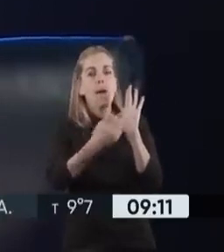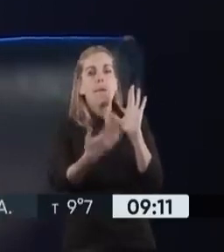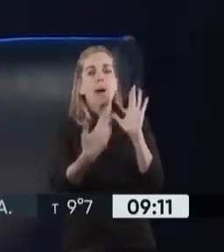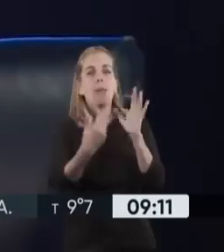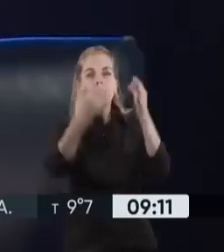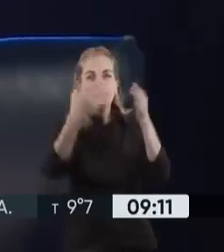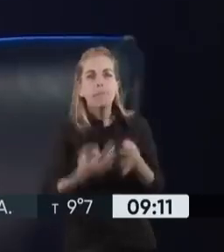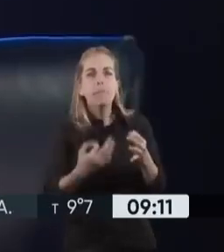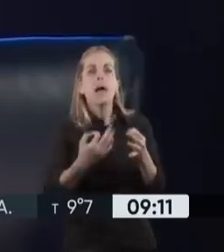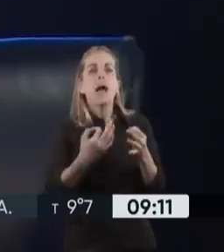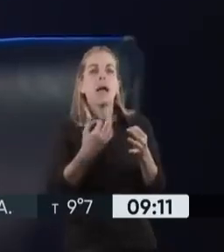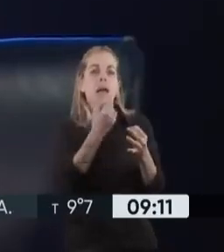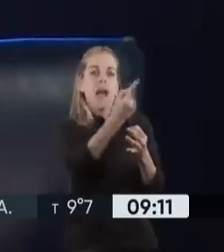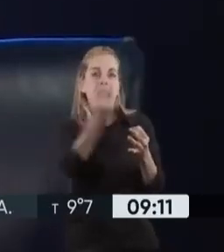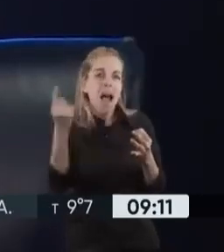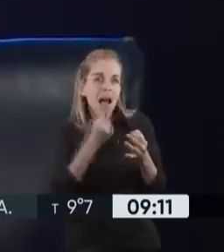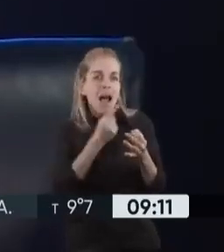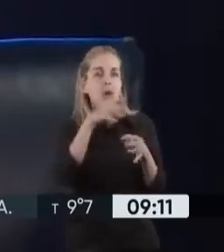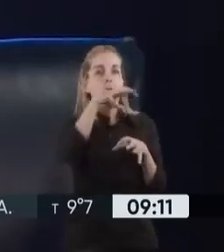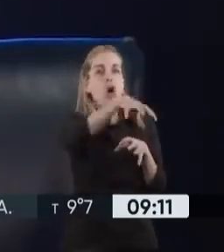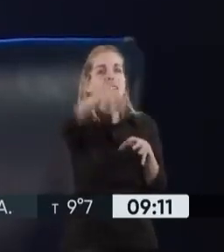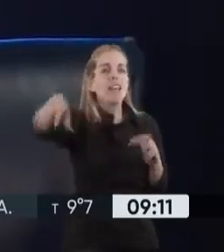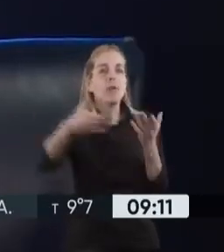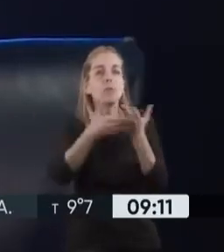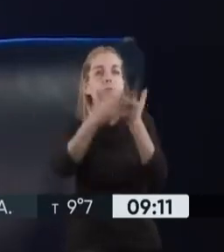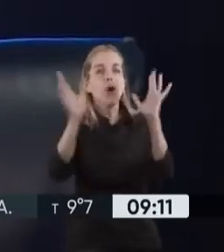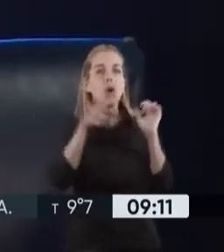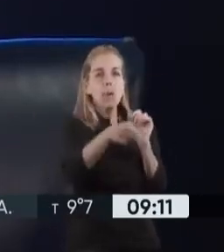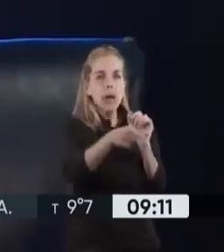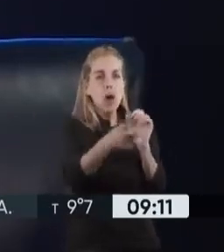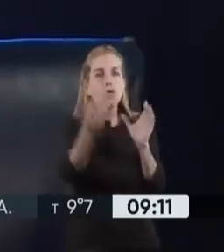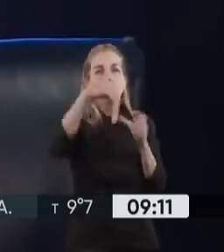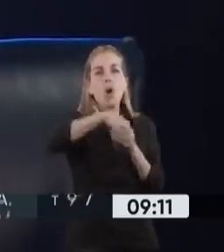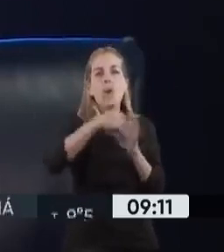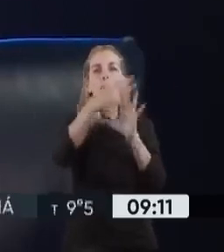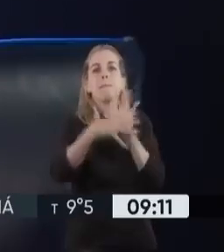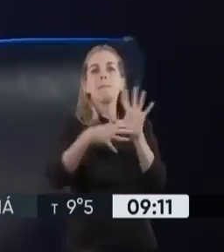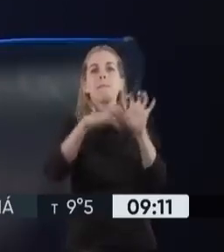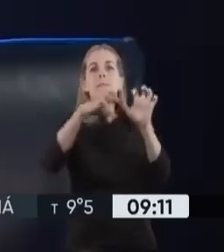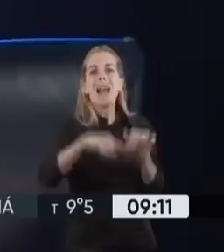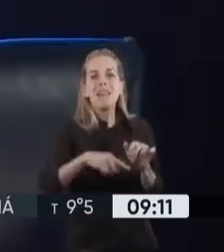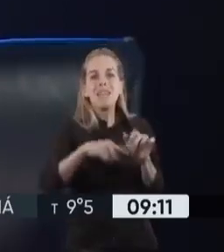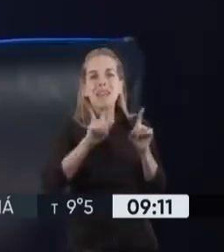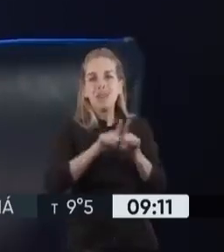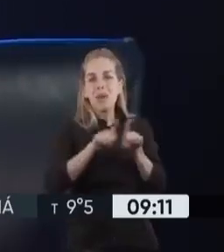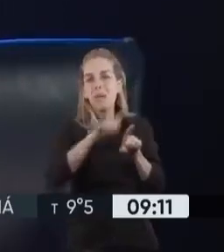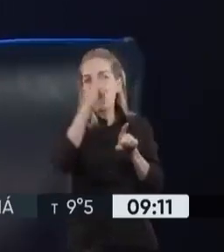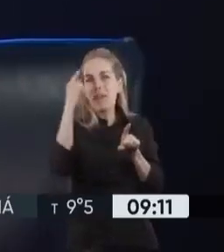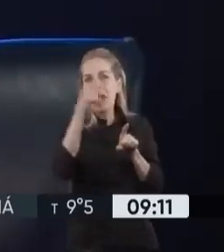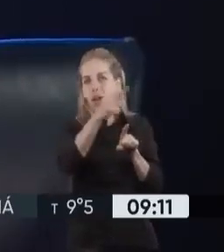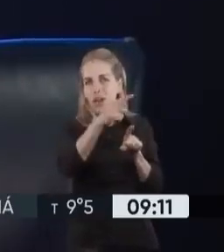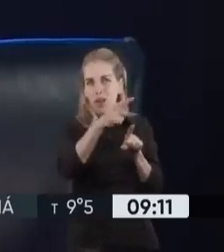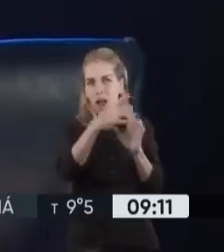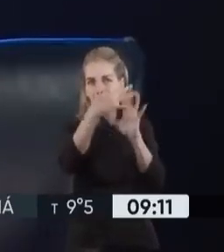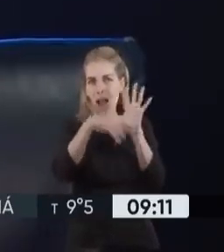los efectivos que tienen cada uno de los distintos organismos dentro de la planificación de efectivo que tiene el estado nacional esto nos